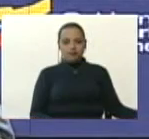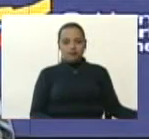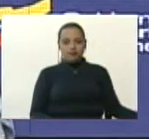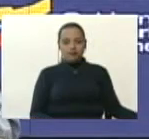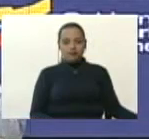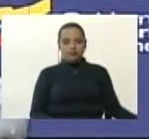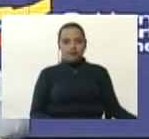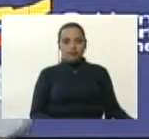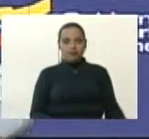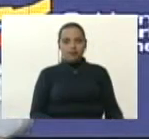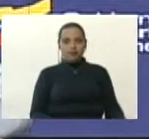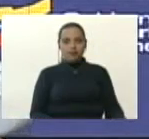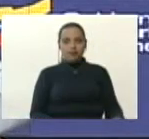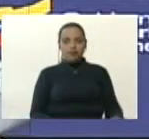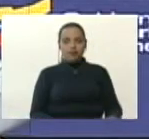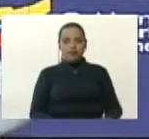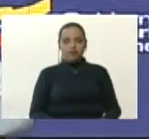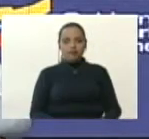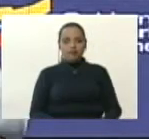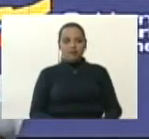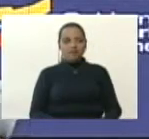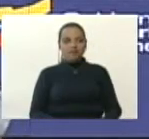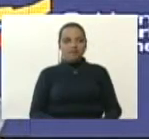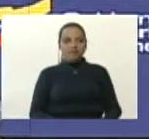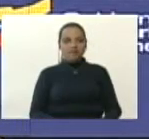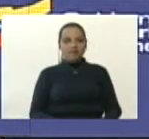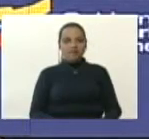inversiones. Me regalaron